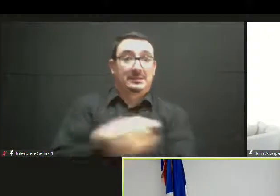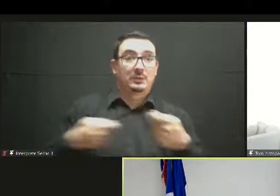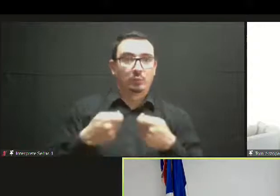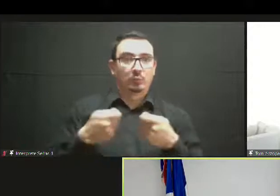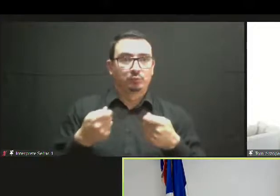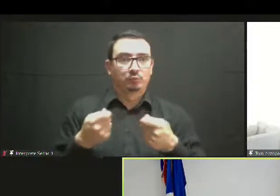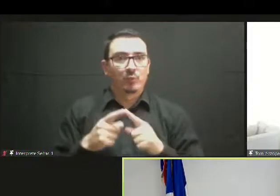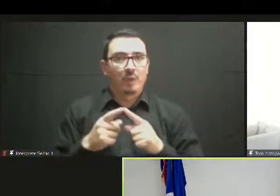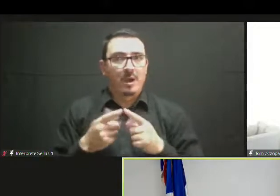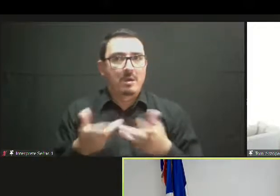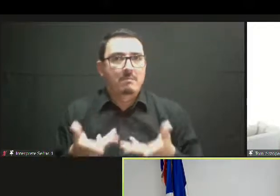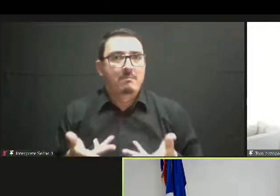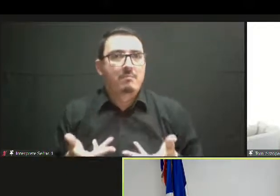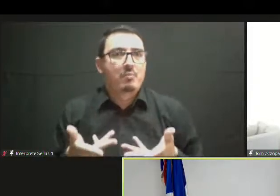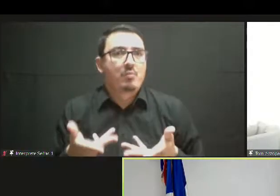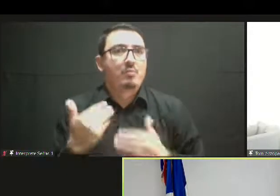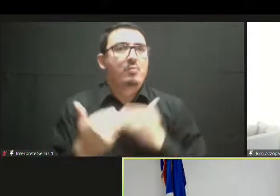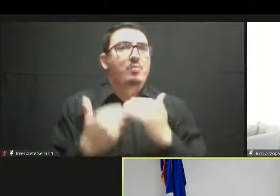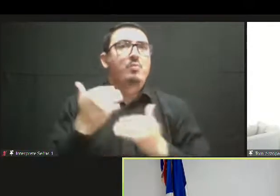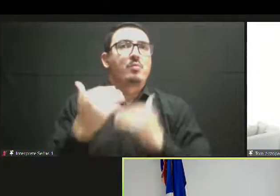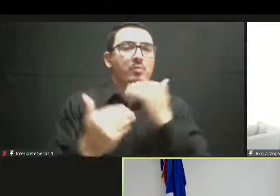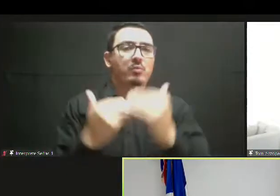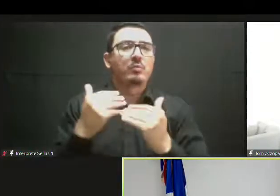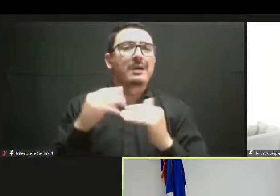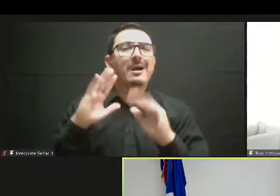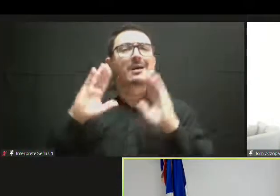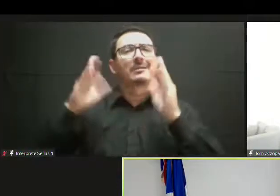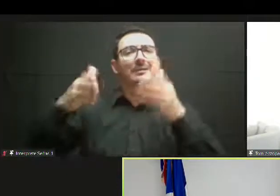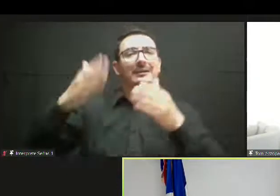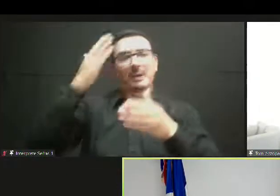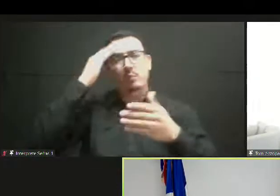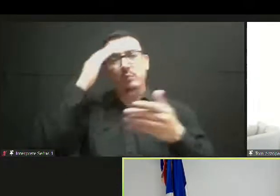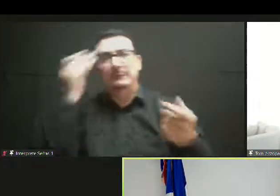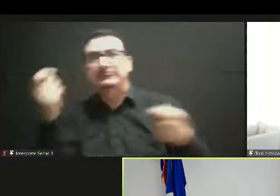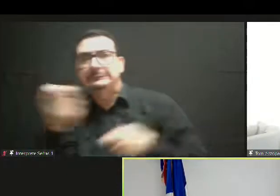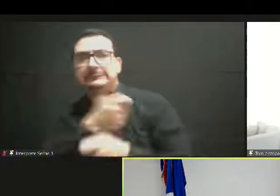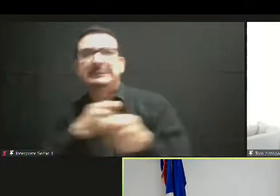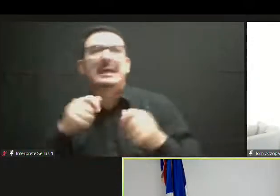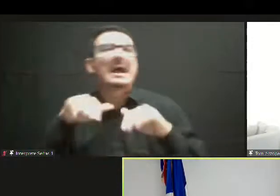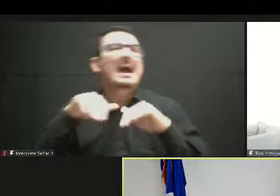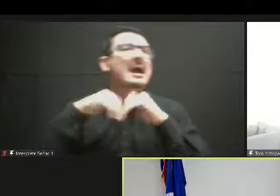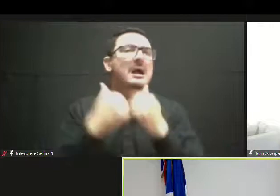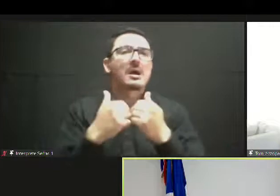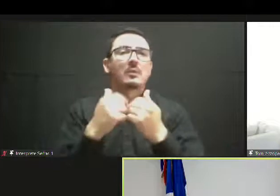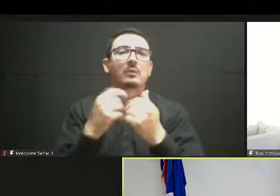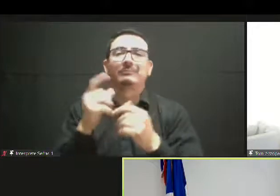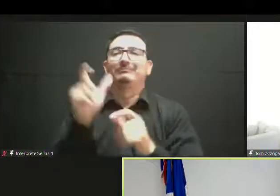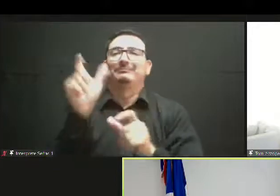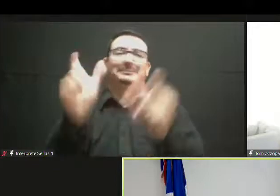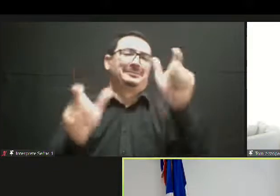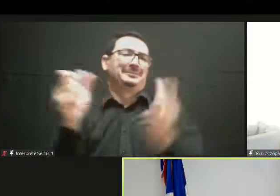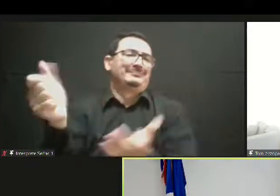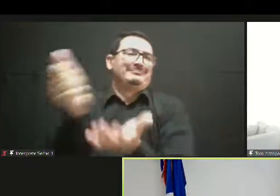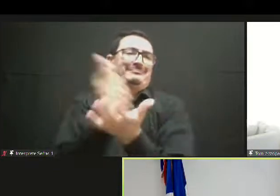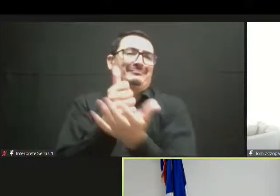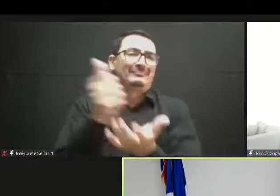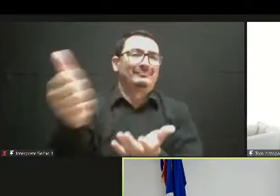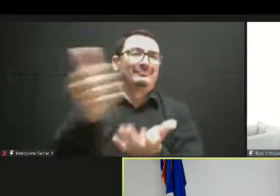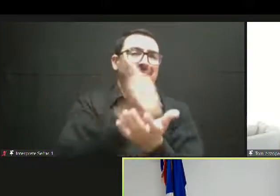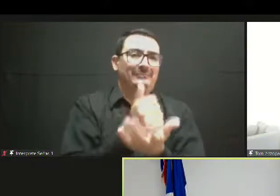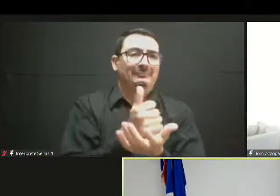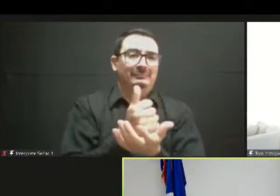estrategias y análisis, acceso y consolidación en la participación en los mercados internacionales,